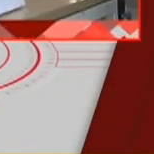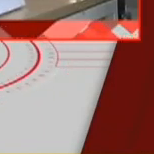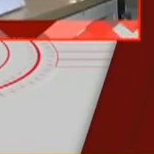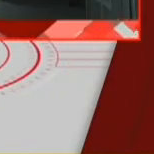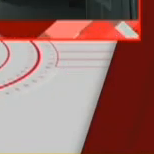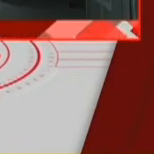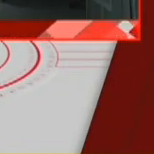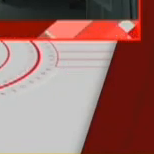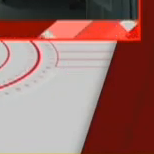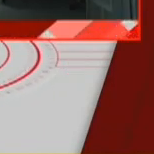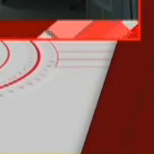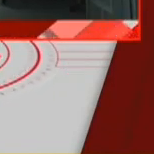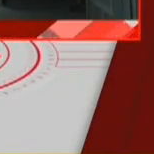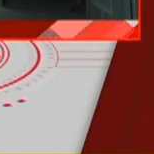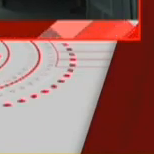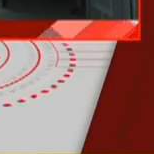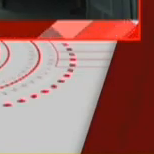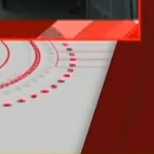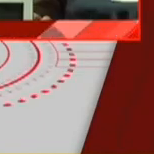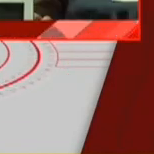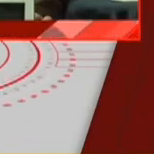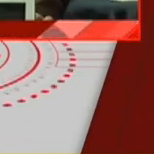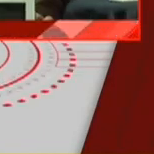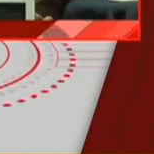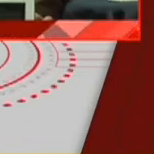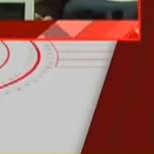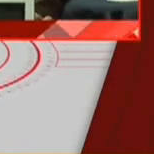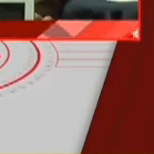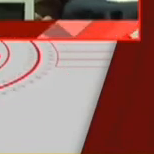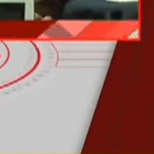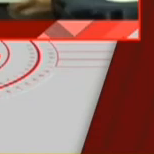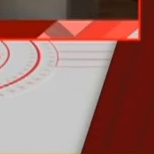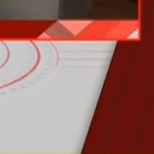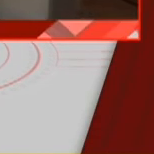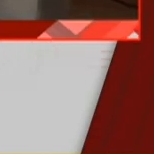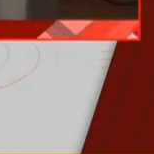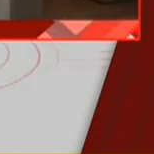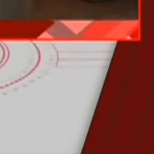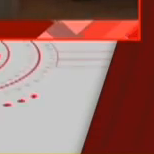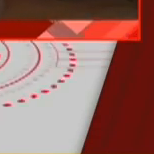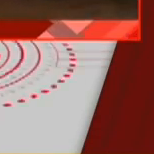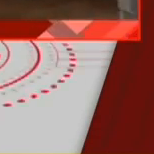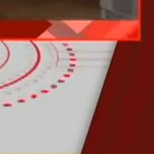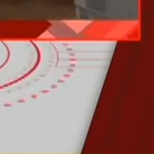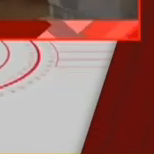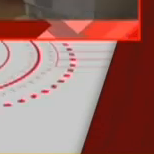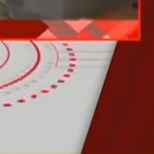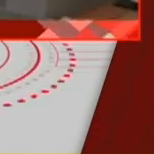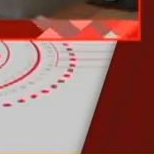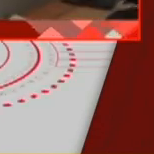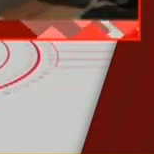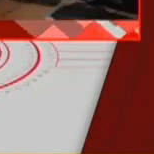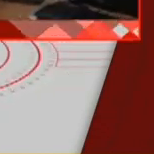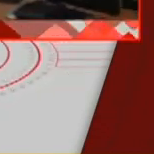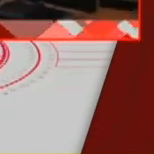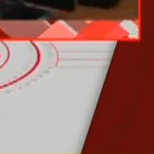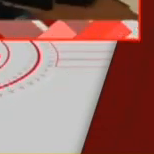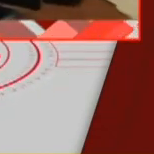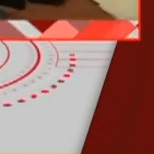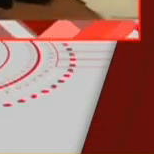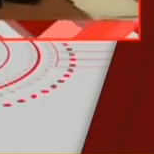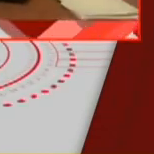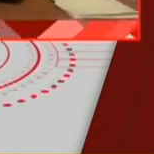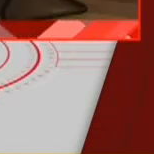necesite y quiera, y de todos los temas, de todos los periodos, de todos los orígenes que las instituciones